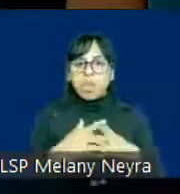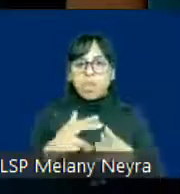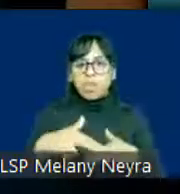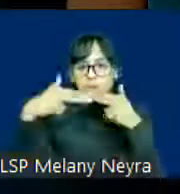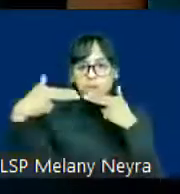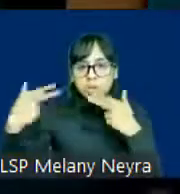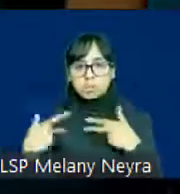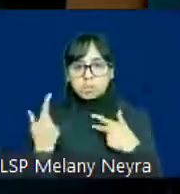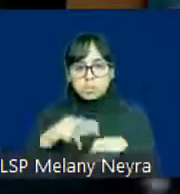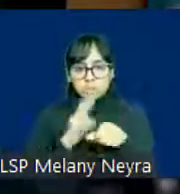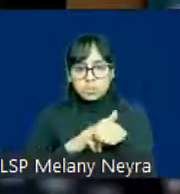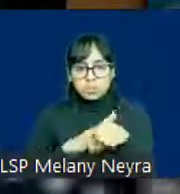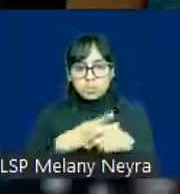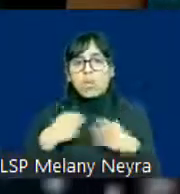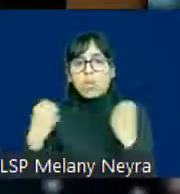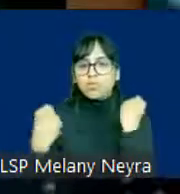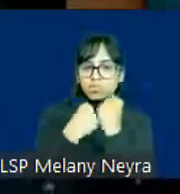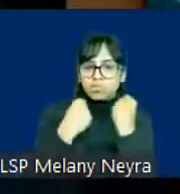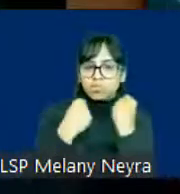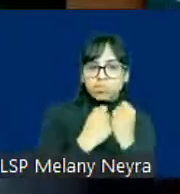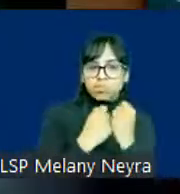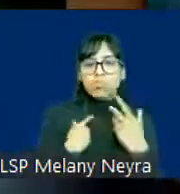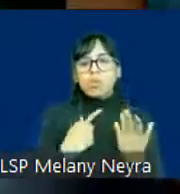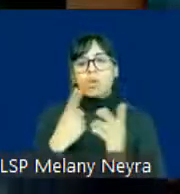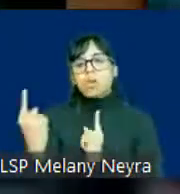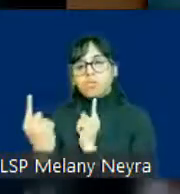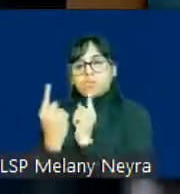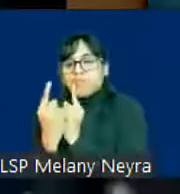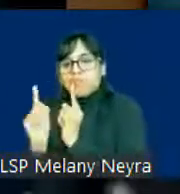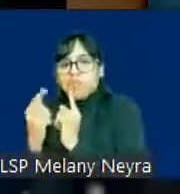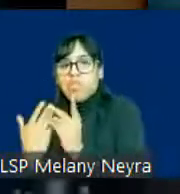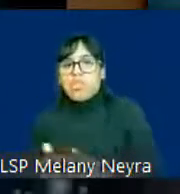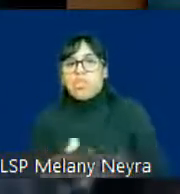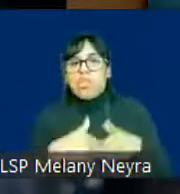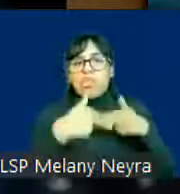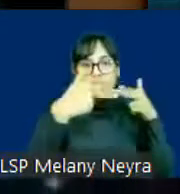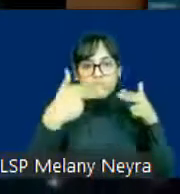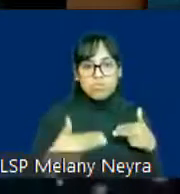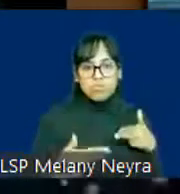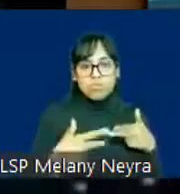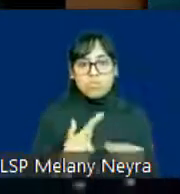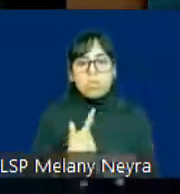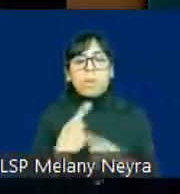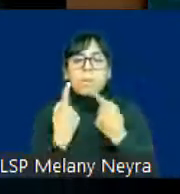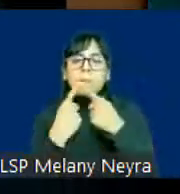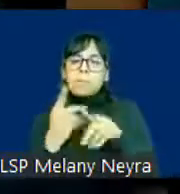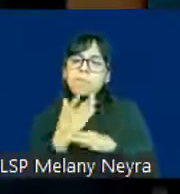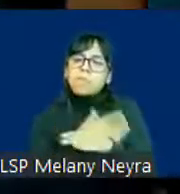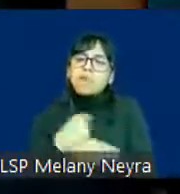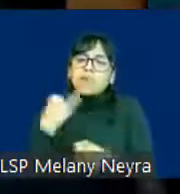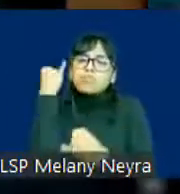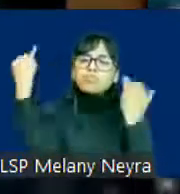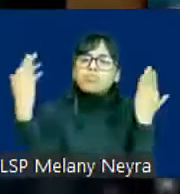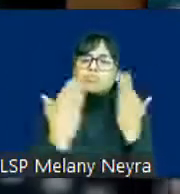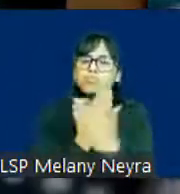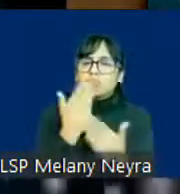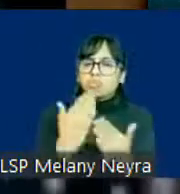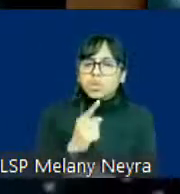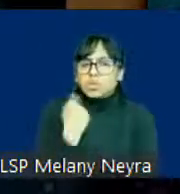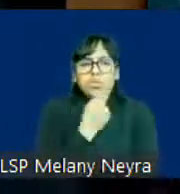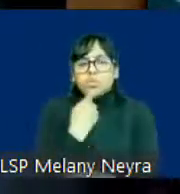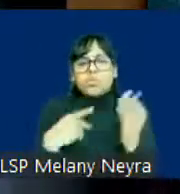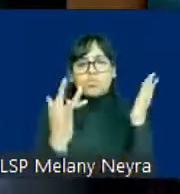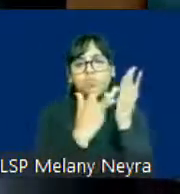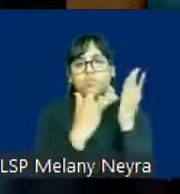como canales alternativos a la atención presencial. Pero, como decía, la innovación no solo es